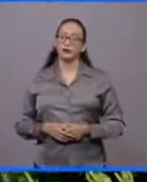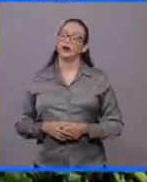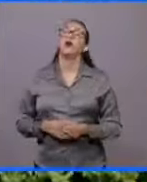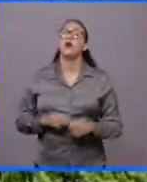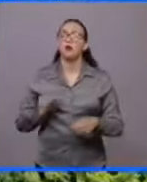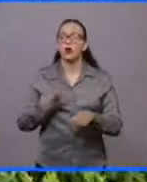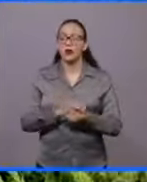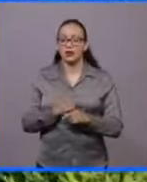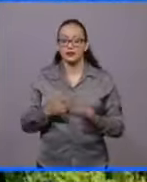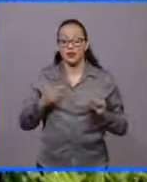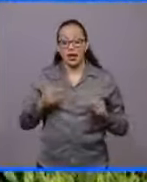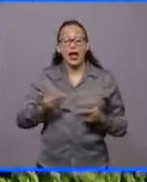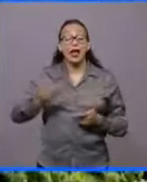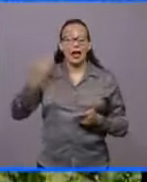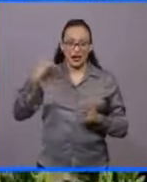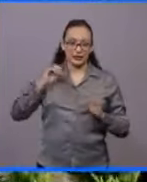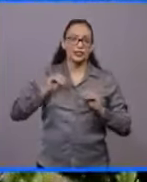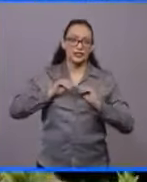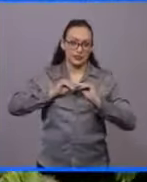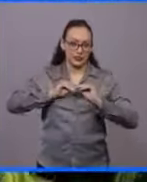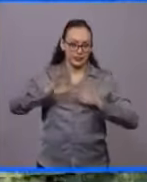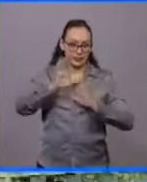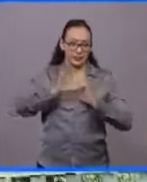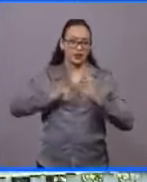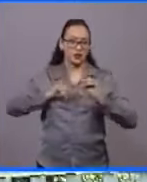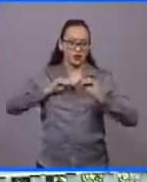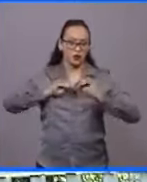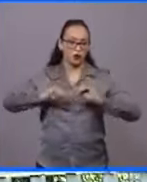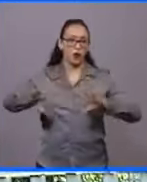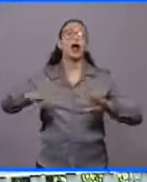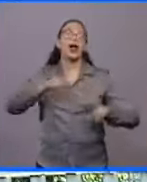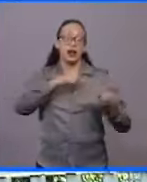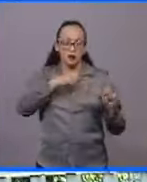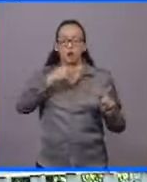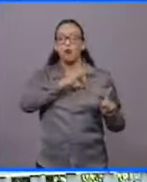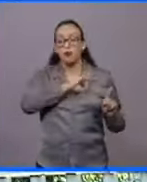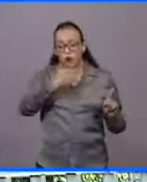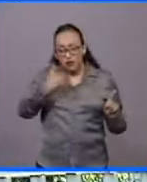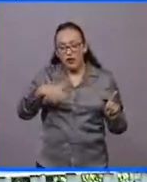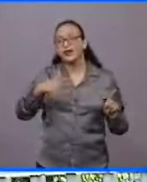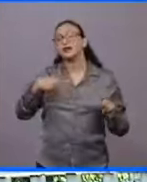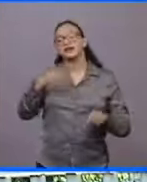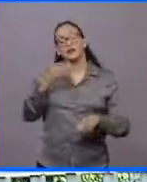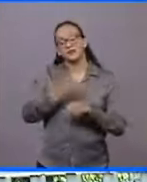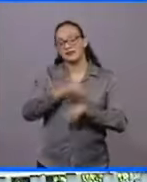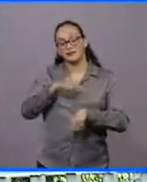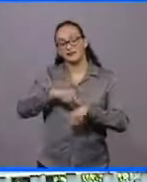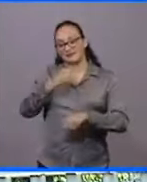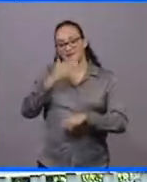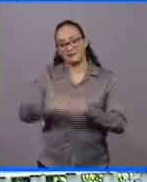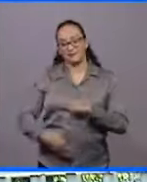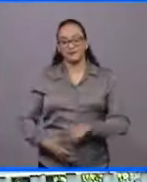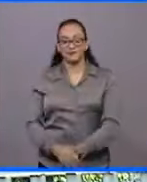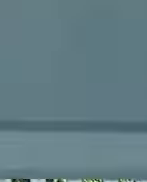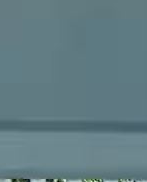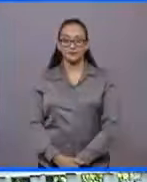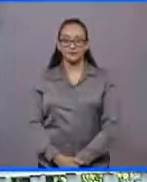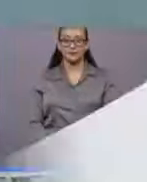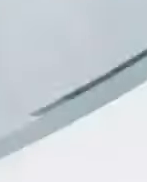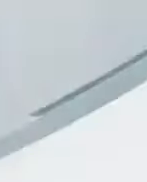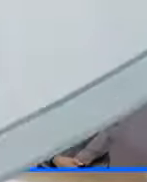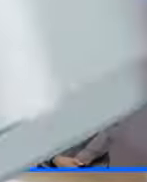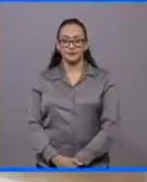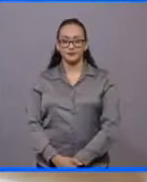es la de la convocatoria y postulación. Por estas razones propone desechar el recurso.